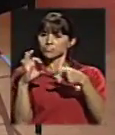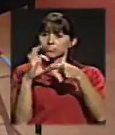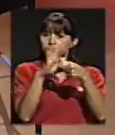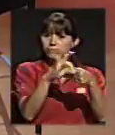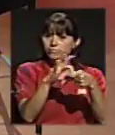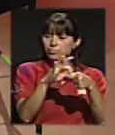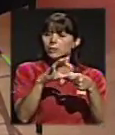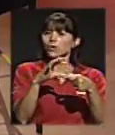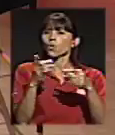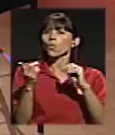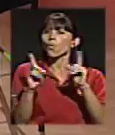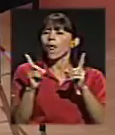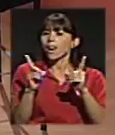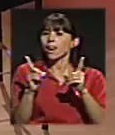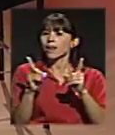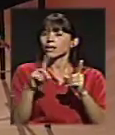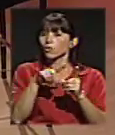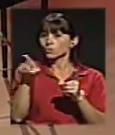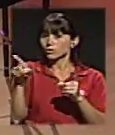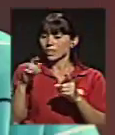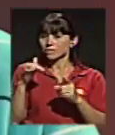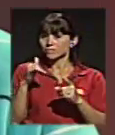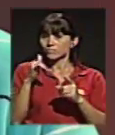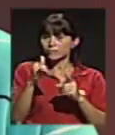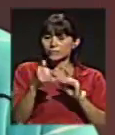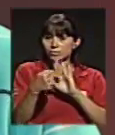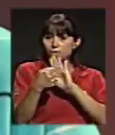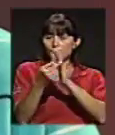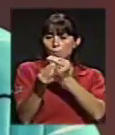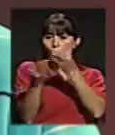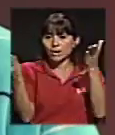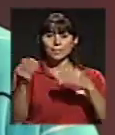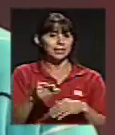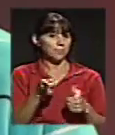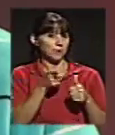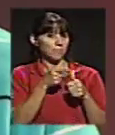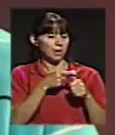públicamente? Bueno, primero aclararte que el Corte